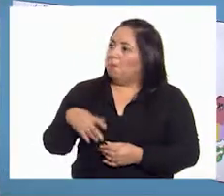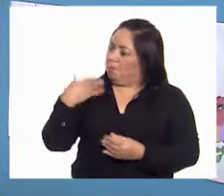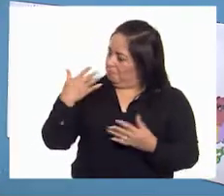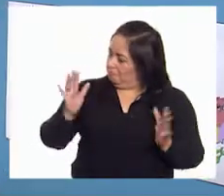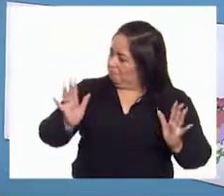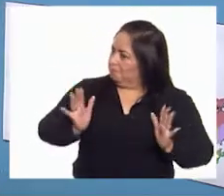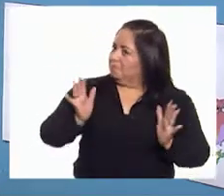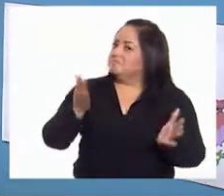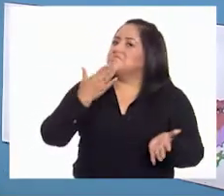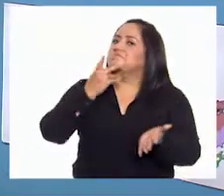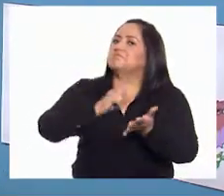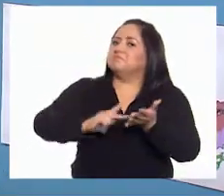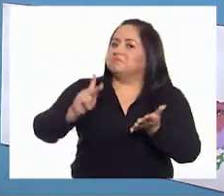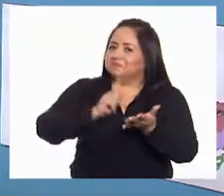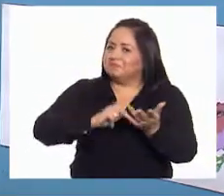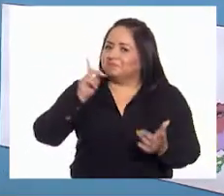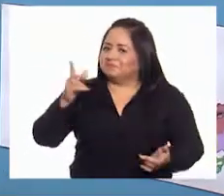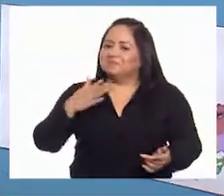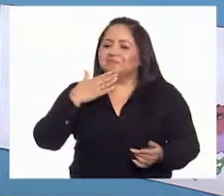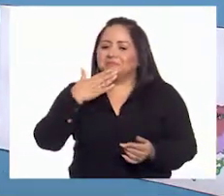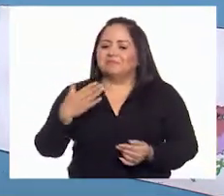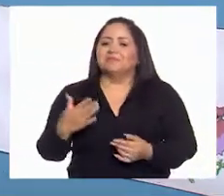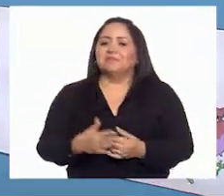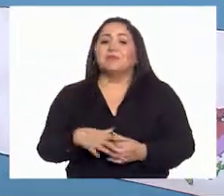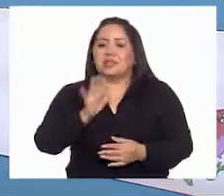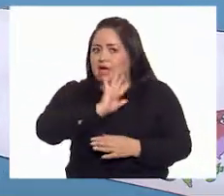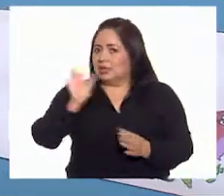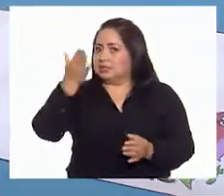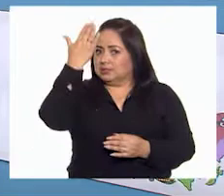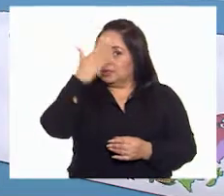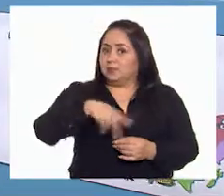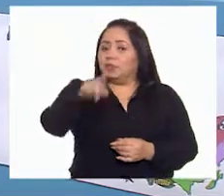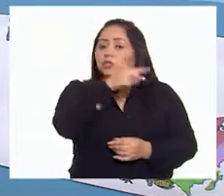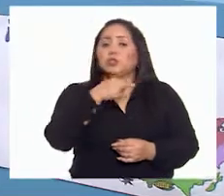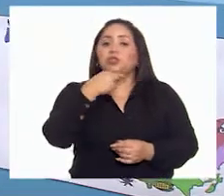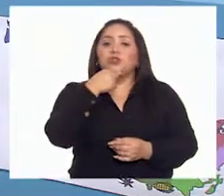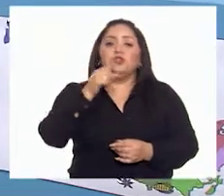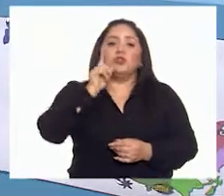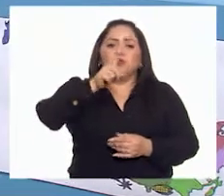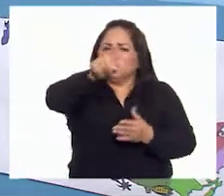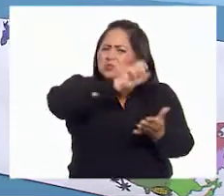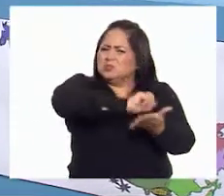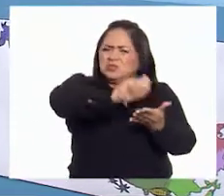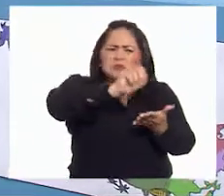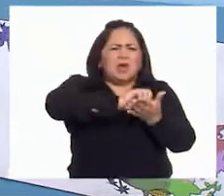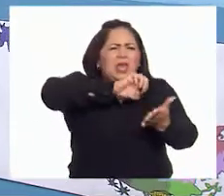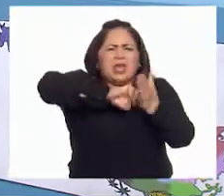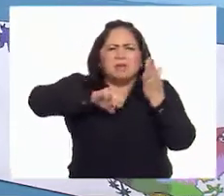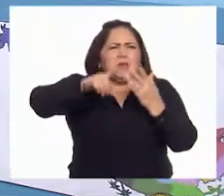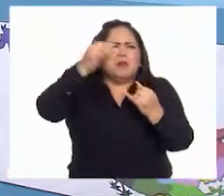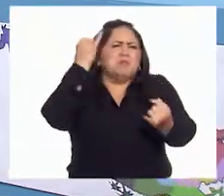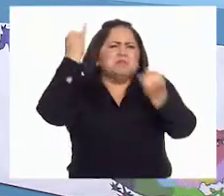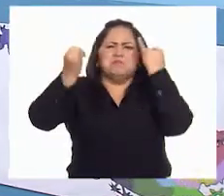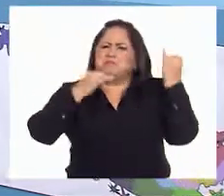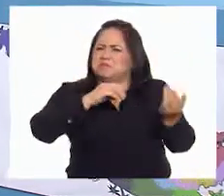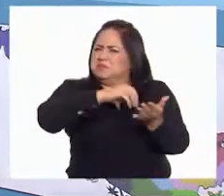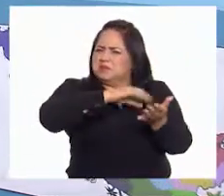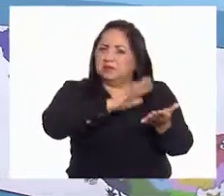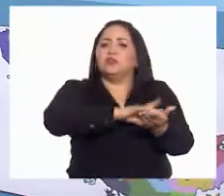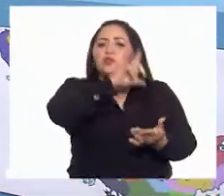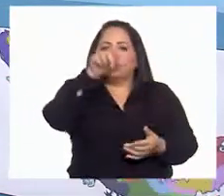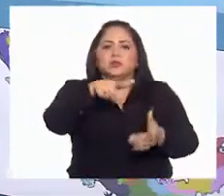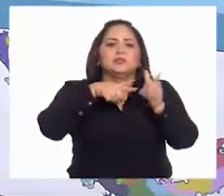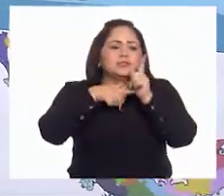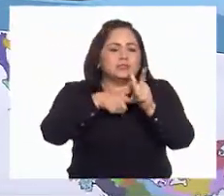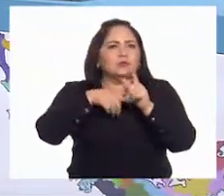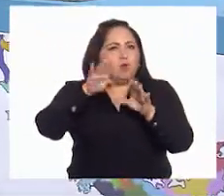poética. Muy buenas metáforas. Ya saben, niñas y niños, escriban todos los ejemplos que se les ocurran y continúen